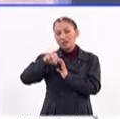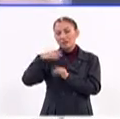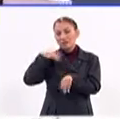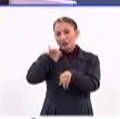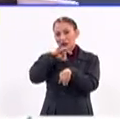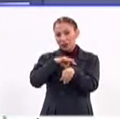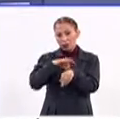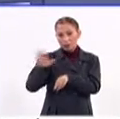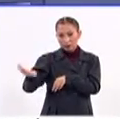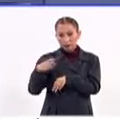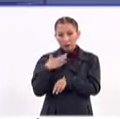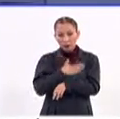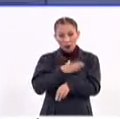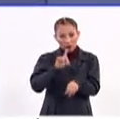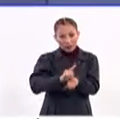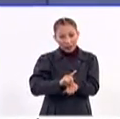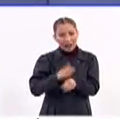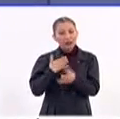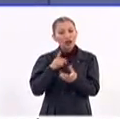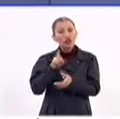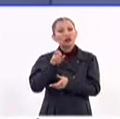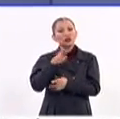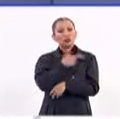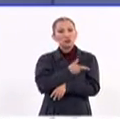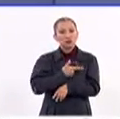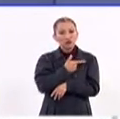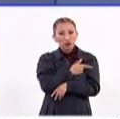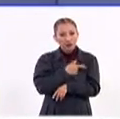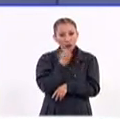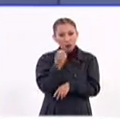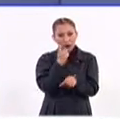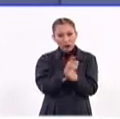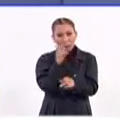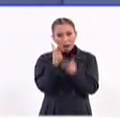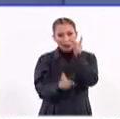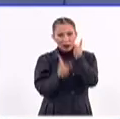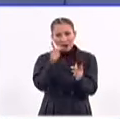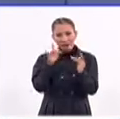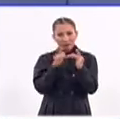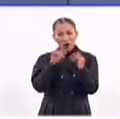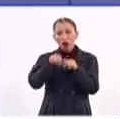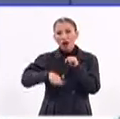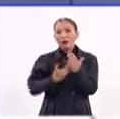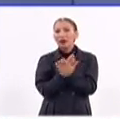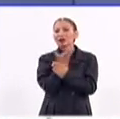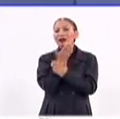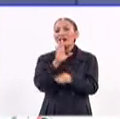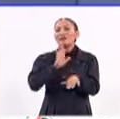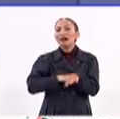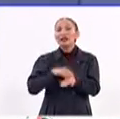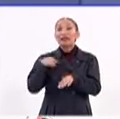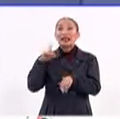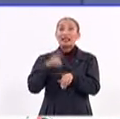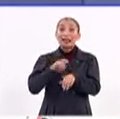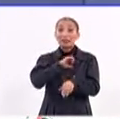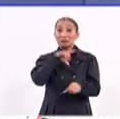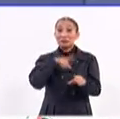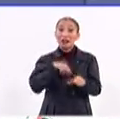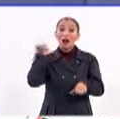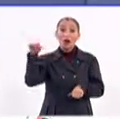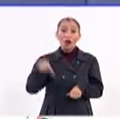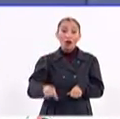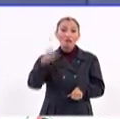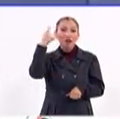Chapingo. Muy buenos días, doctor. Es un placer tener la oportunidad de platicar con usted esta mañana y sobre todo en un día tan